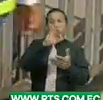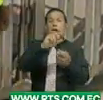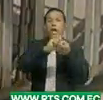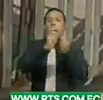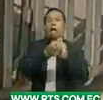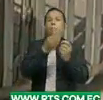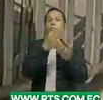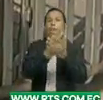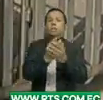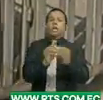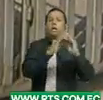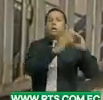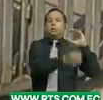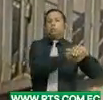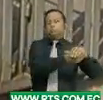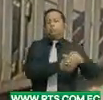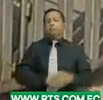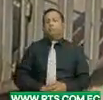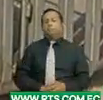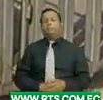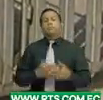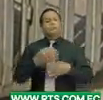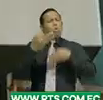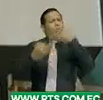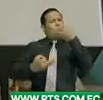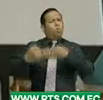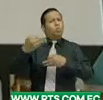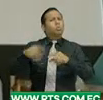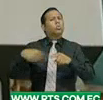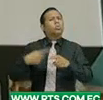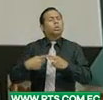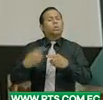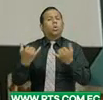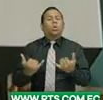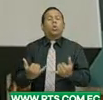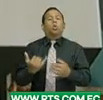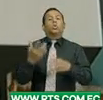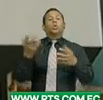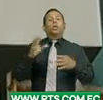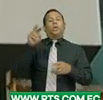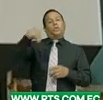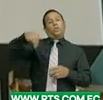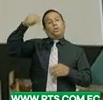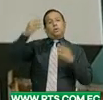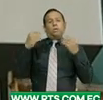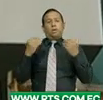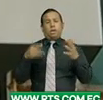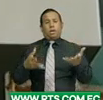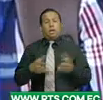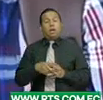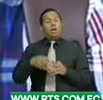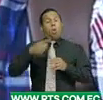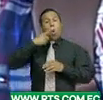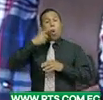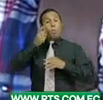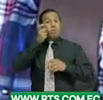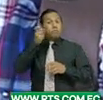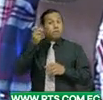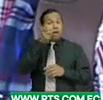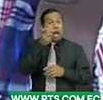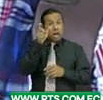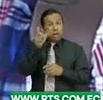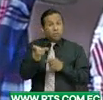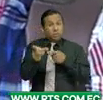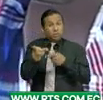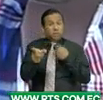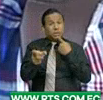La audiencia de formulación de cargos se desarrolló en la unidad judicial de Florida Norte y luego de que el fiscal de la unidad de administración pública de la Fiscalía